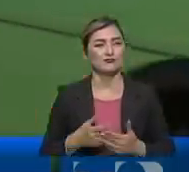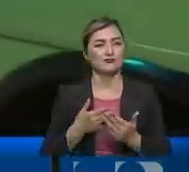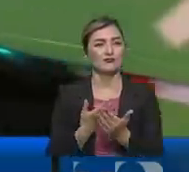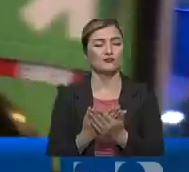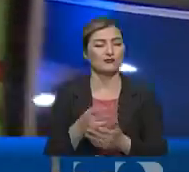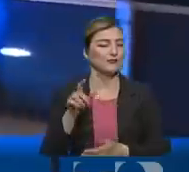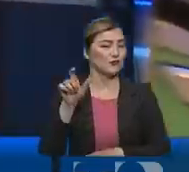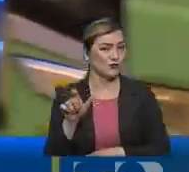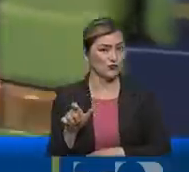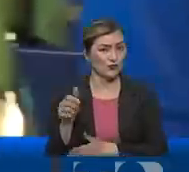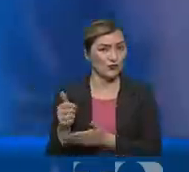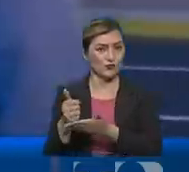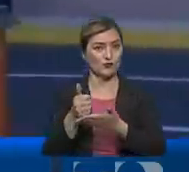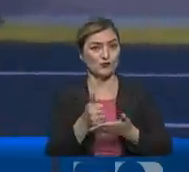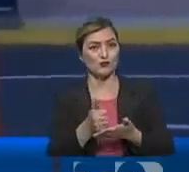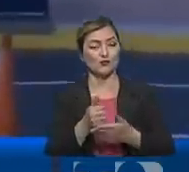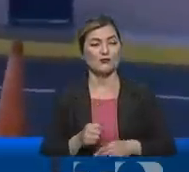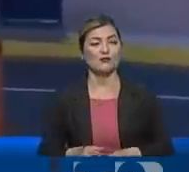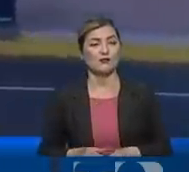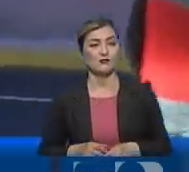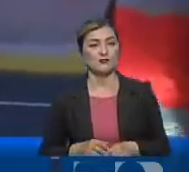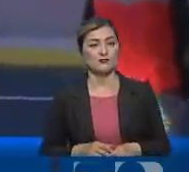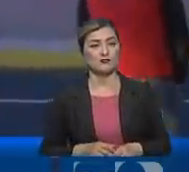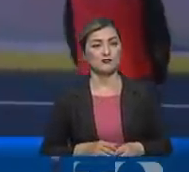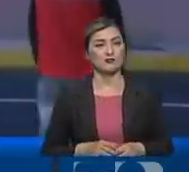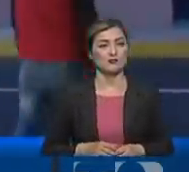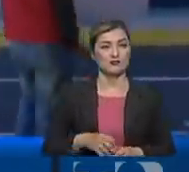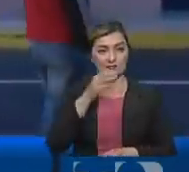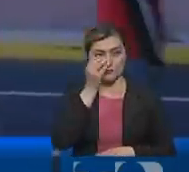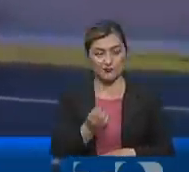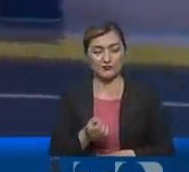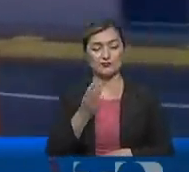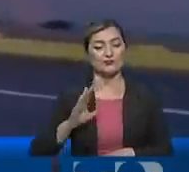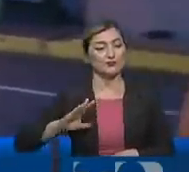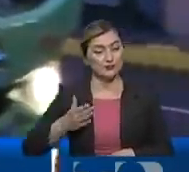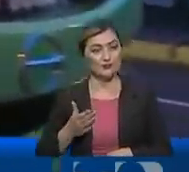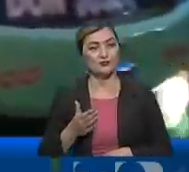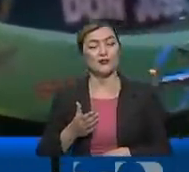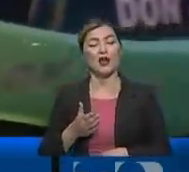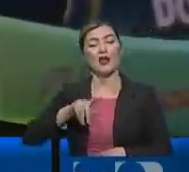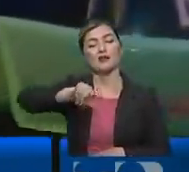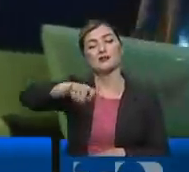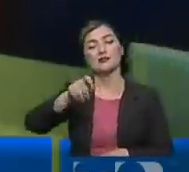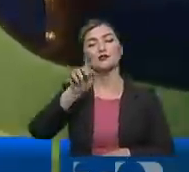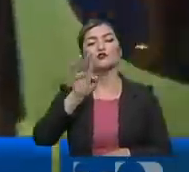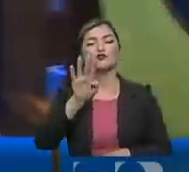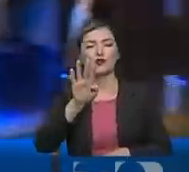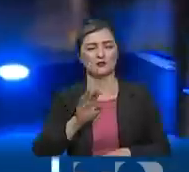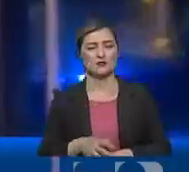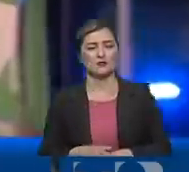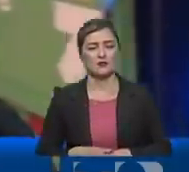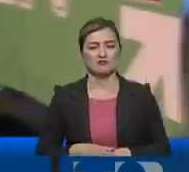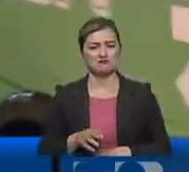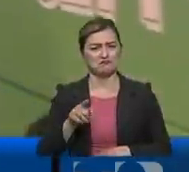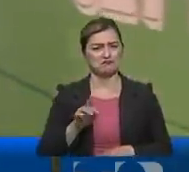donde uno de los ayudantes que está en este punto. Muy buenos días, señor. ¿Cómo le va? Estamos en vivo para Teleamazonas. Coméntenos, ¿ustedes ya